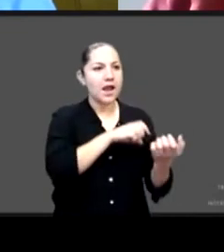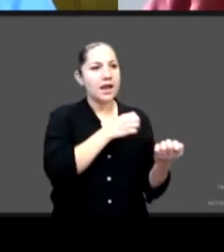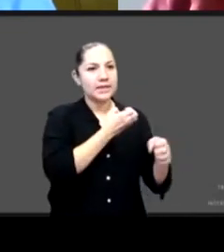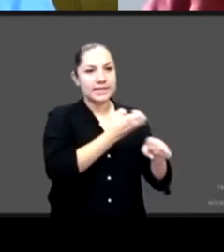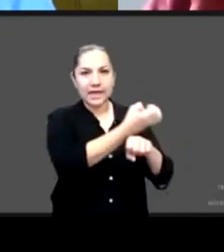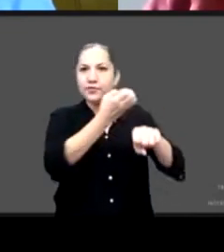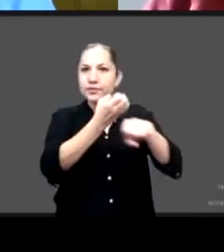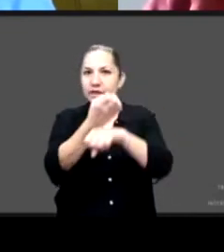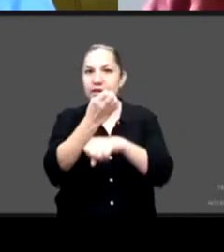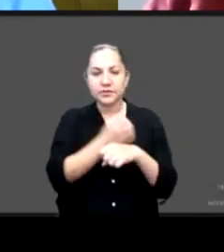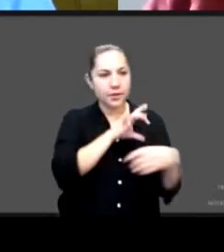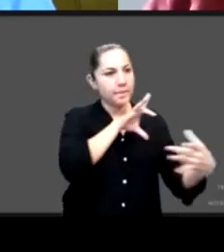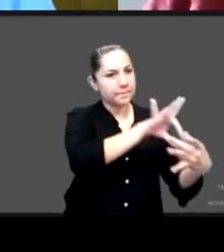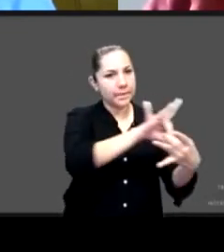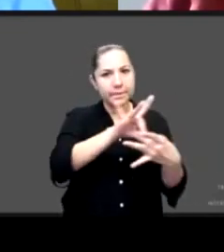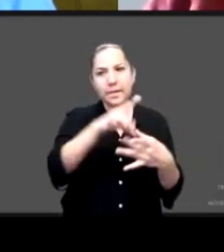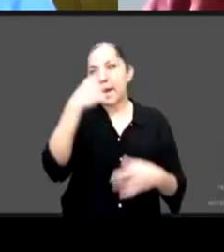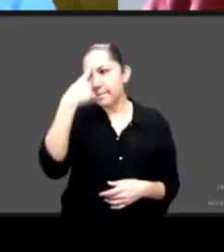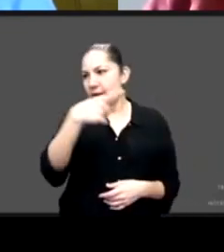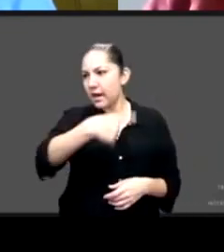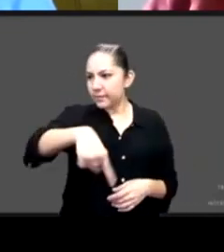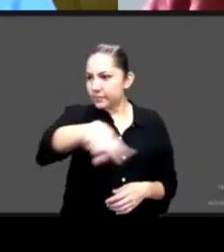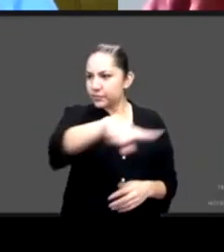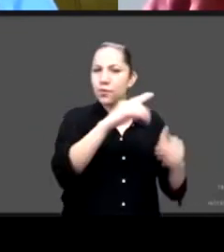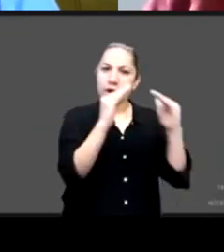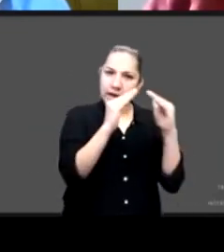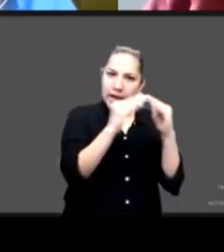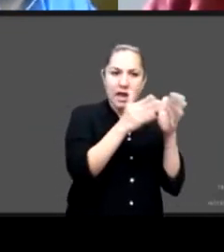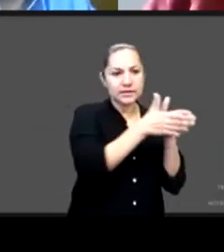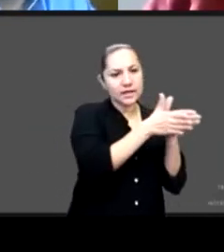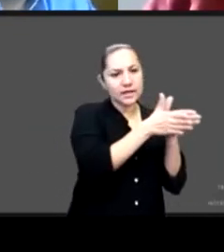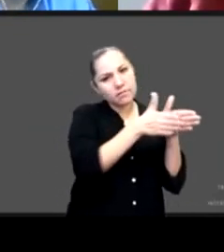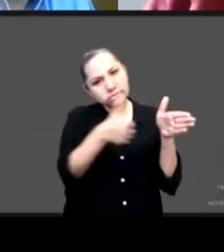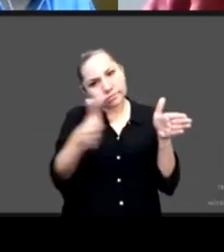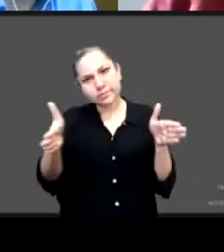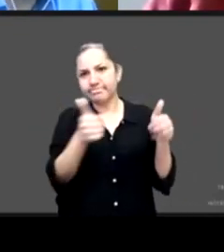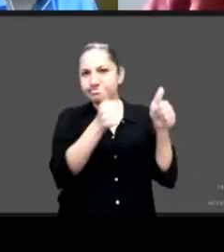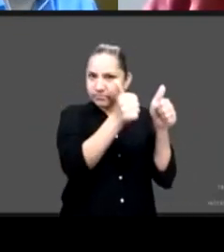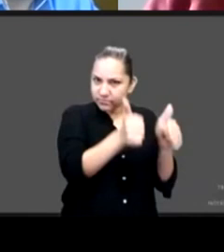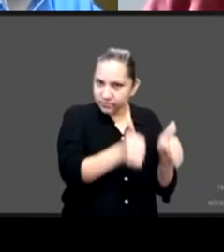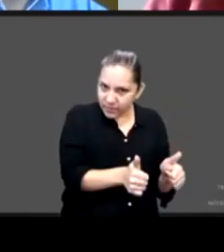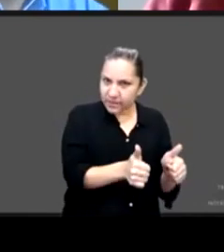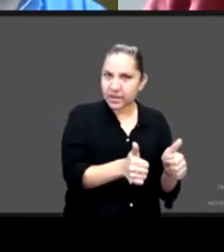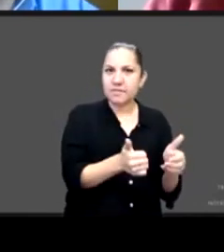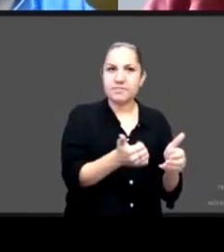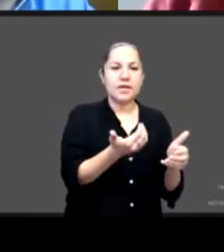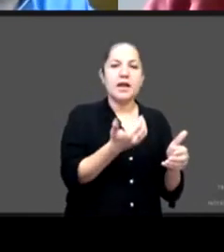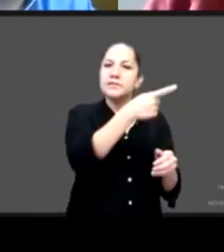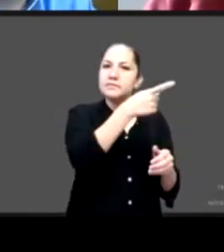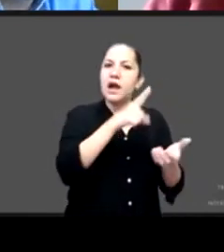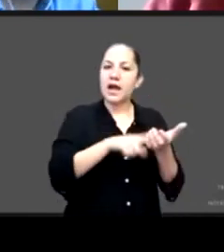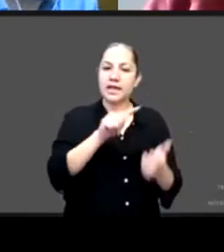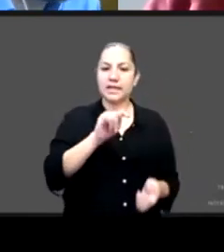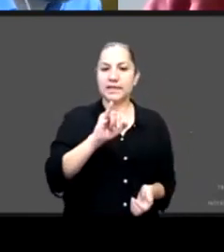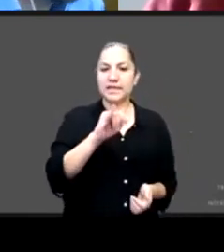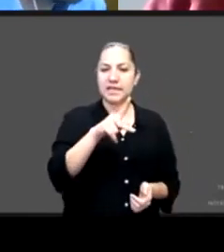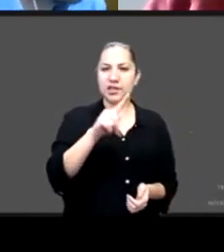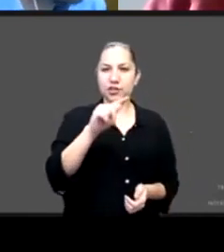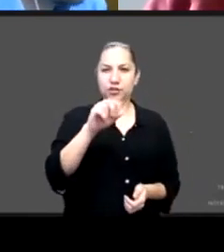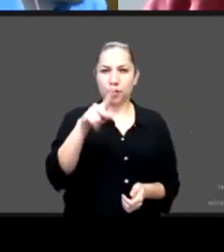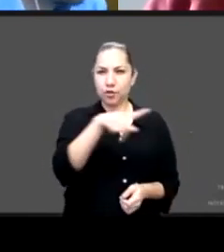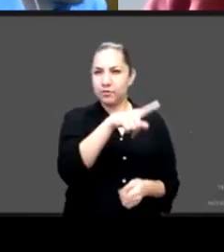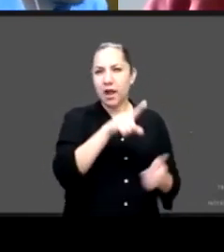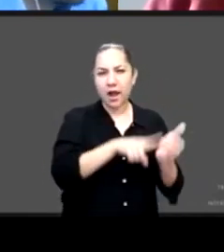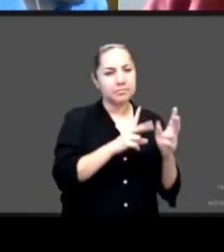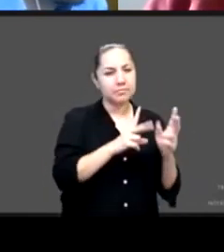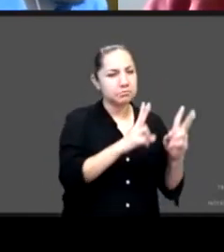casa, hacen concursos de TikTok. Es decir, el tema es que las redes sociales ahorita y estas plataformas son